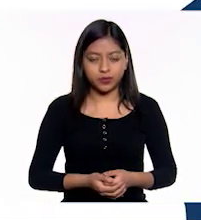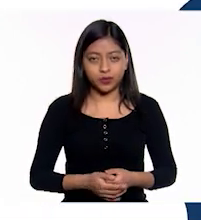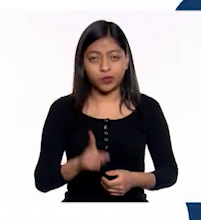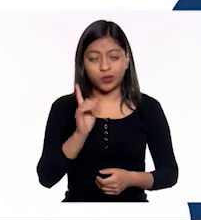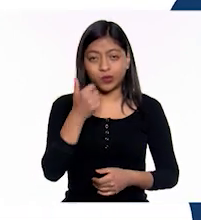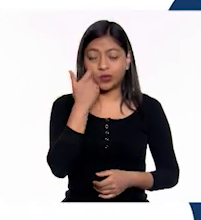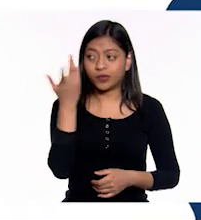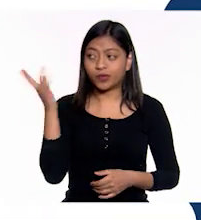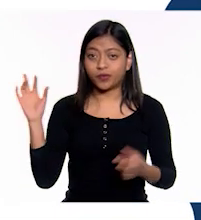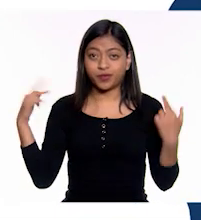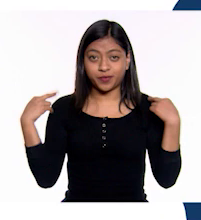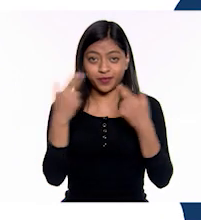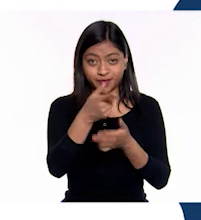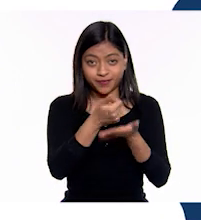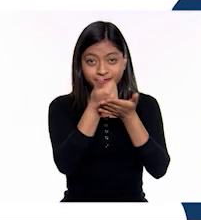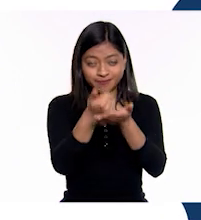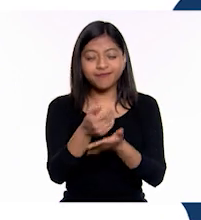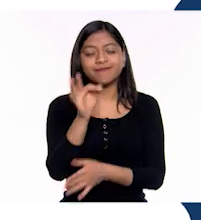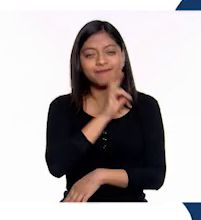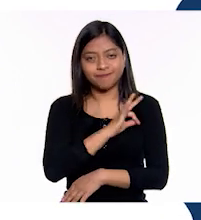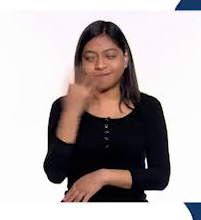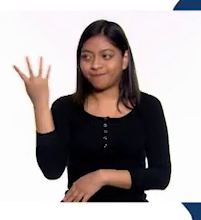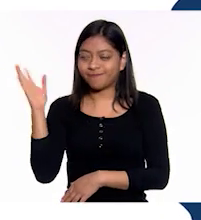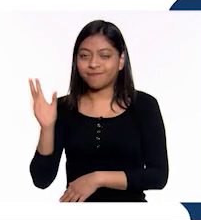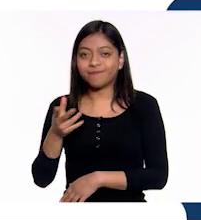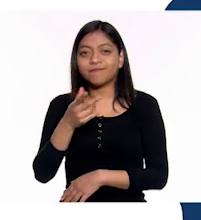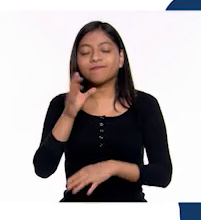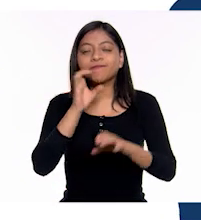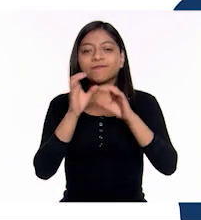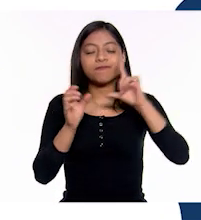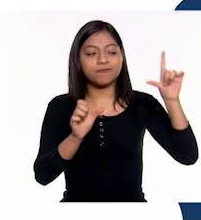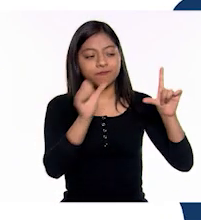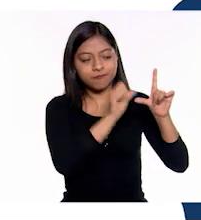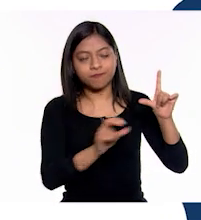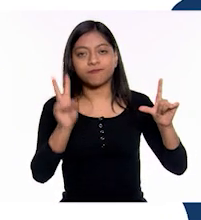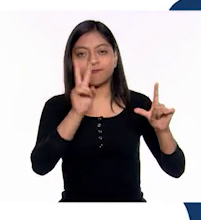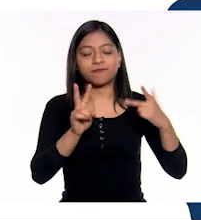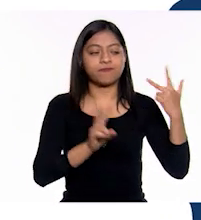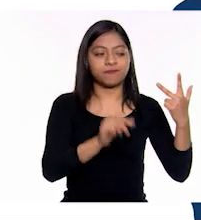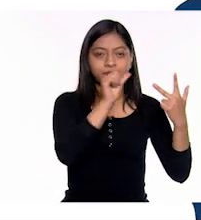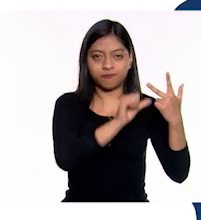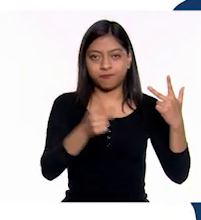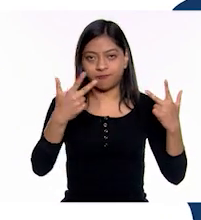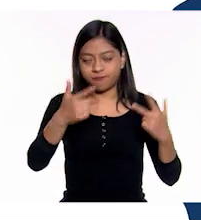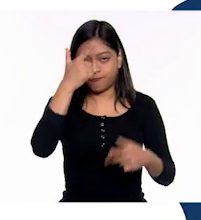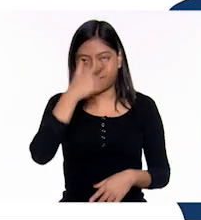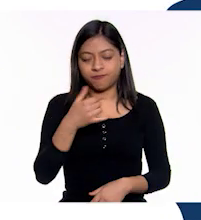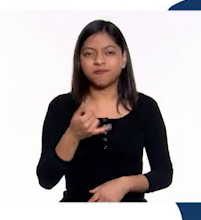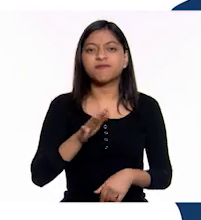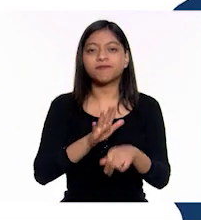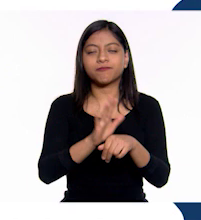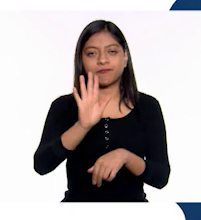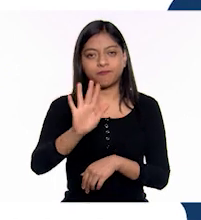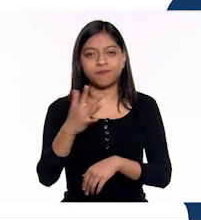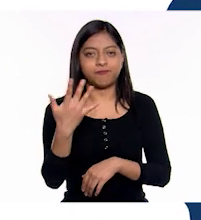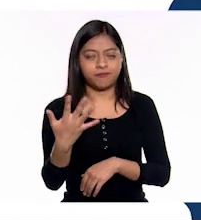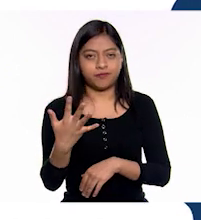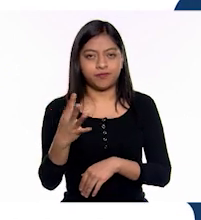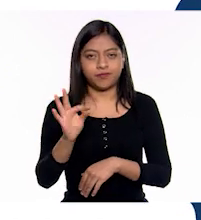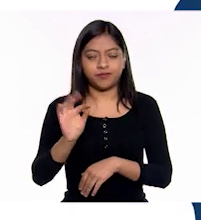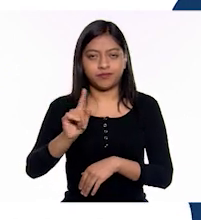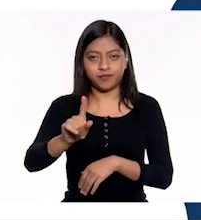Para apoyo pedagógico, hay maestras y maestros de lunes a viernes de 8 a 20 horas en el teléfono